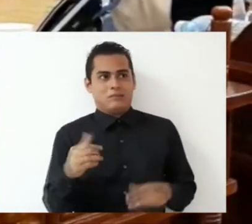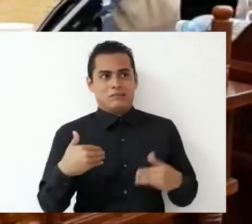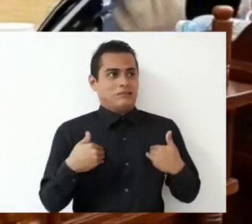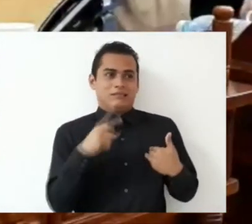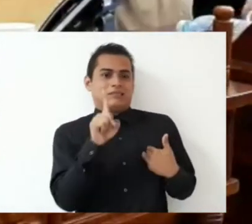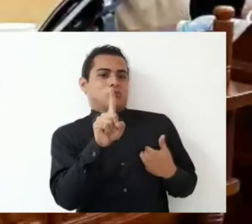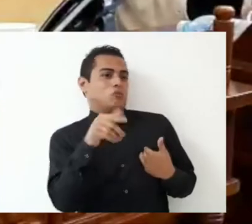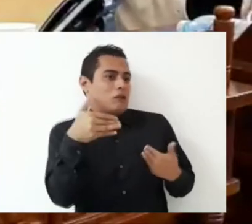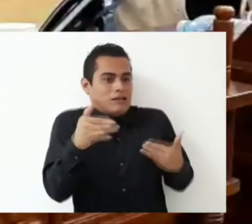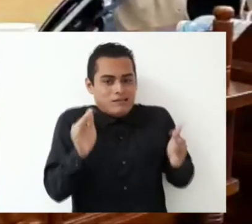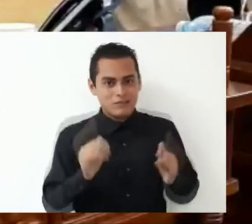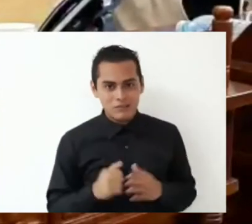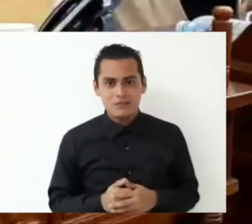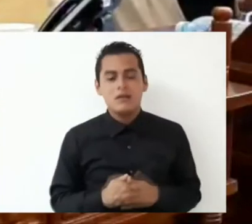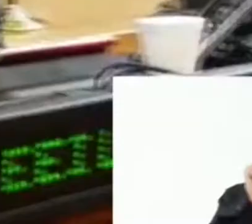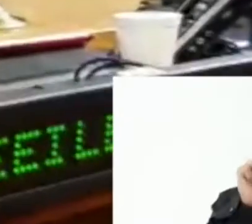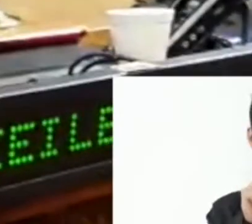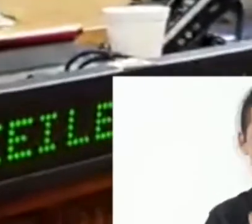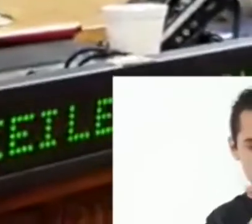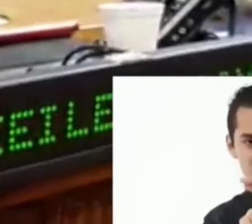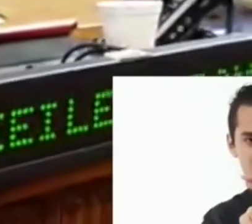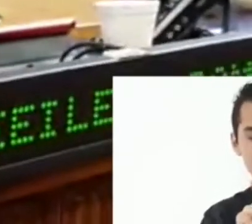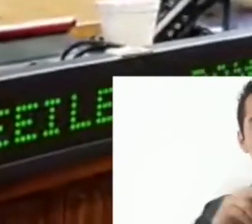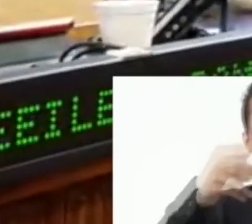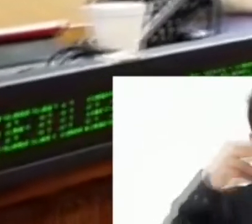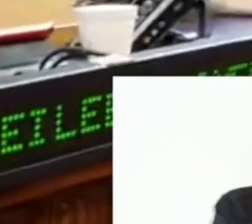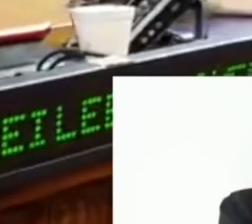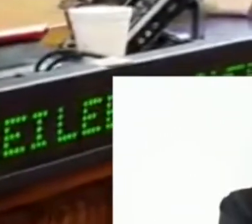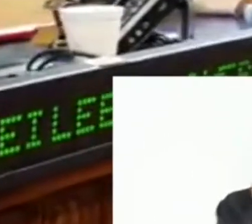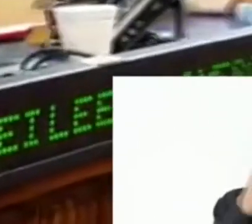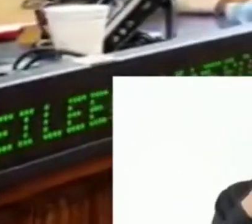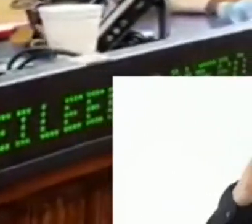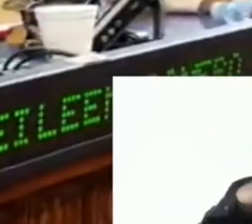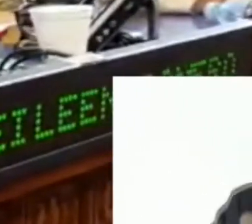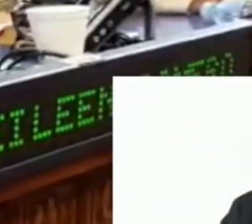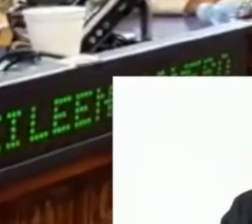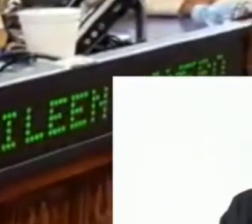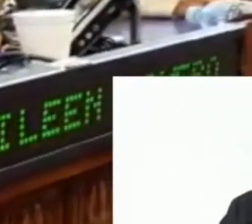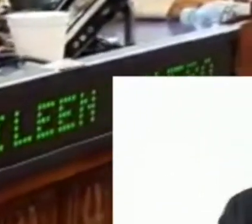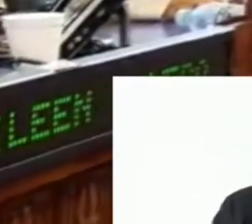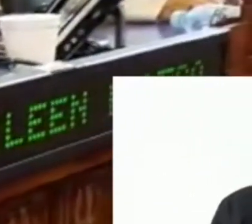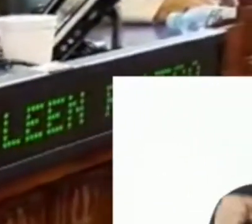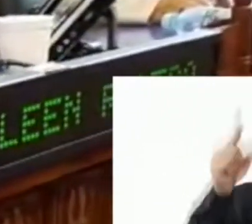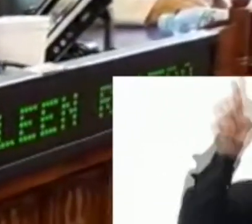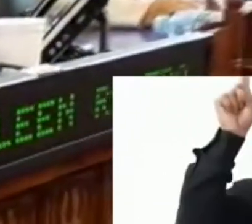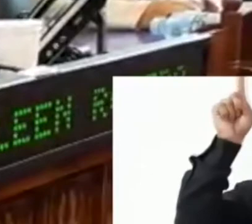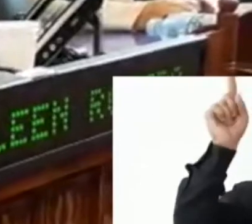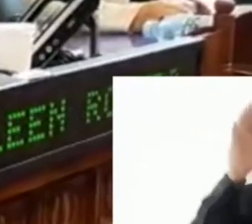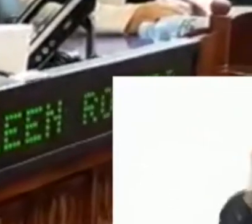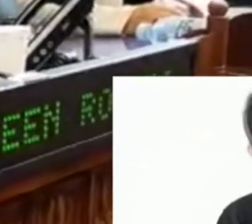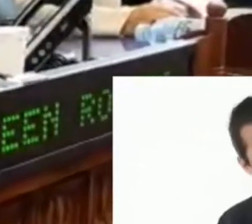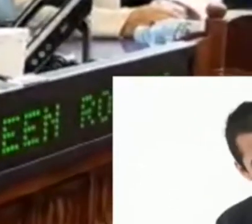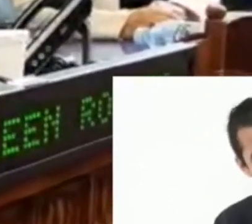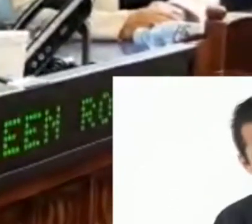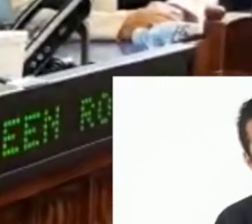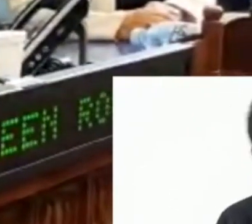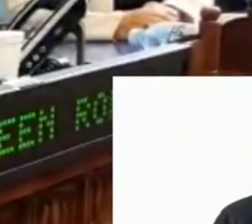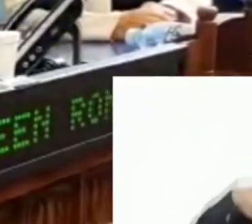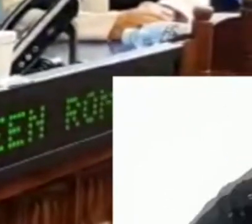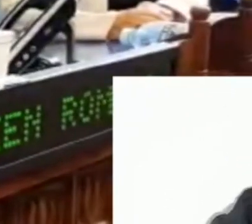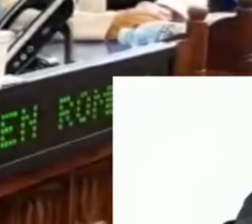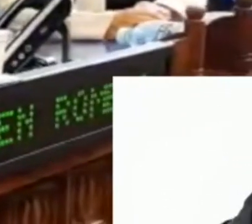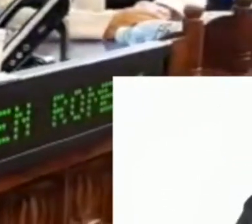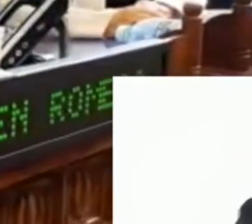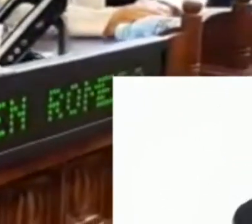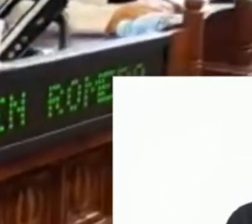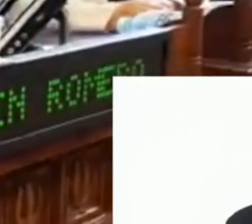periodo 2018-2021. Durante ese periodo fue titular del Comité Técnico del Consejo Nacional para la Inclusión de las Personas